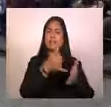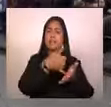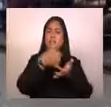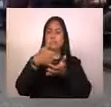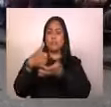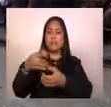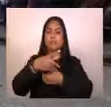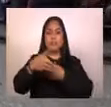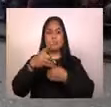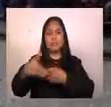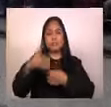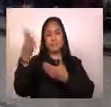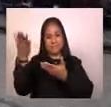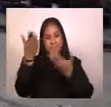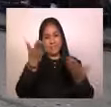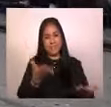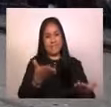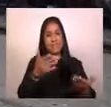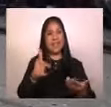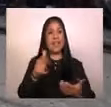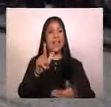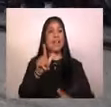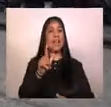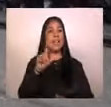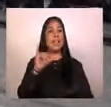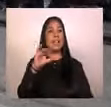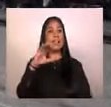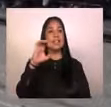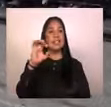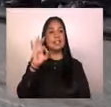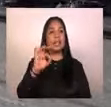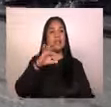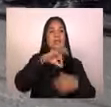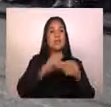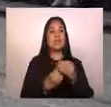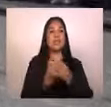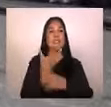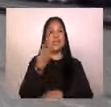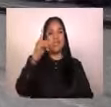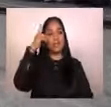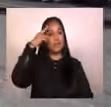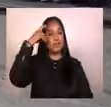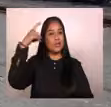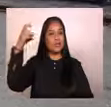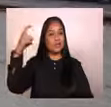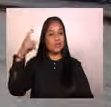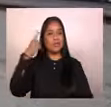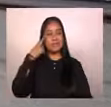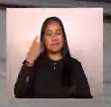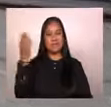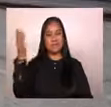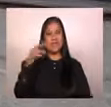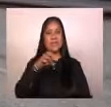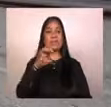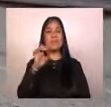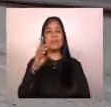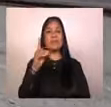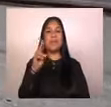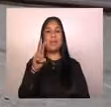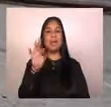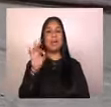departamental. Damos la bienvenida al Liceo Sembrador de Sueños de San